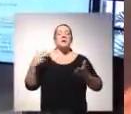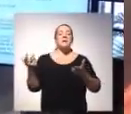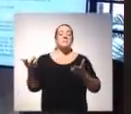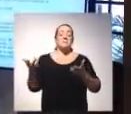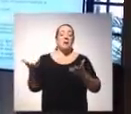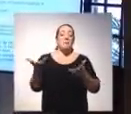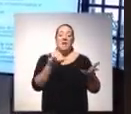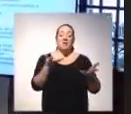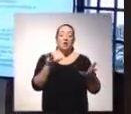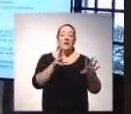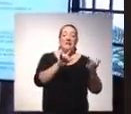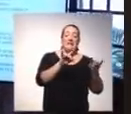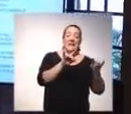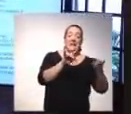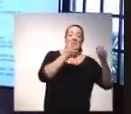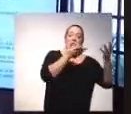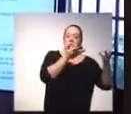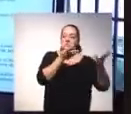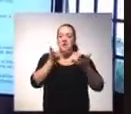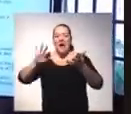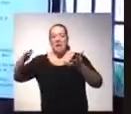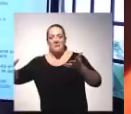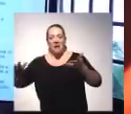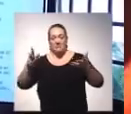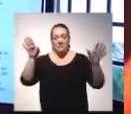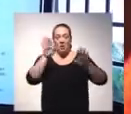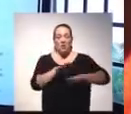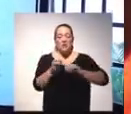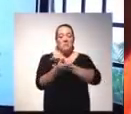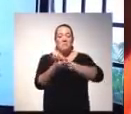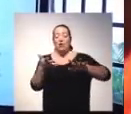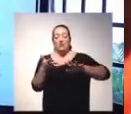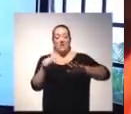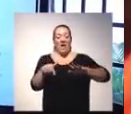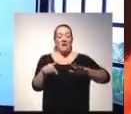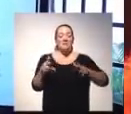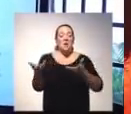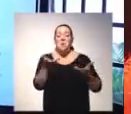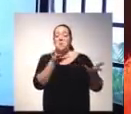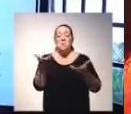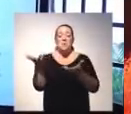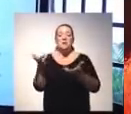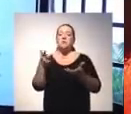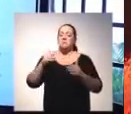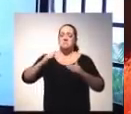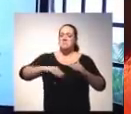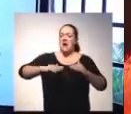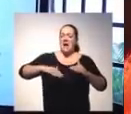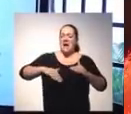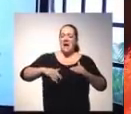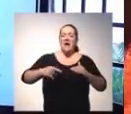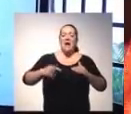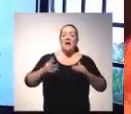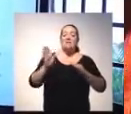va de tierra al mar durante la noche, con velocidades de viento que son relativamente bajas. Tenemos